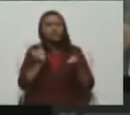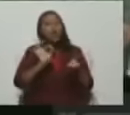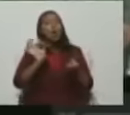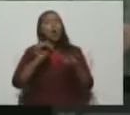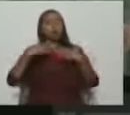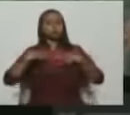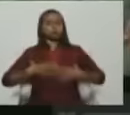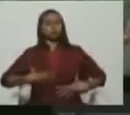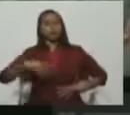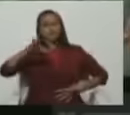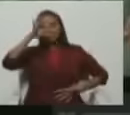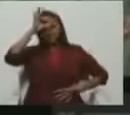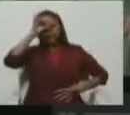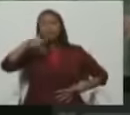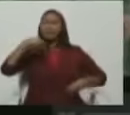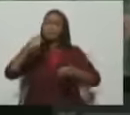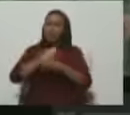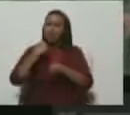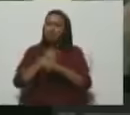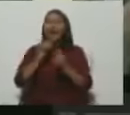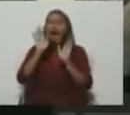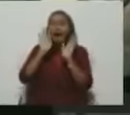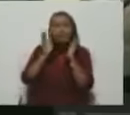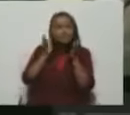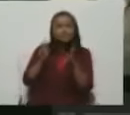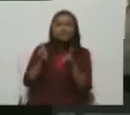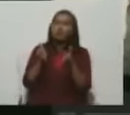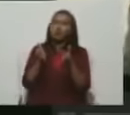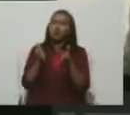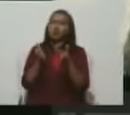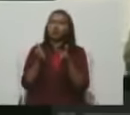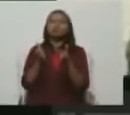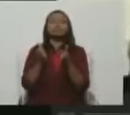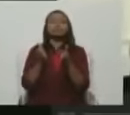miliciana, y que va a ser atendido